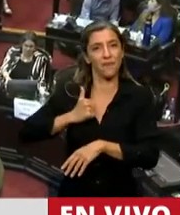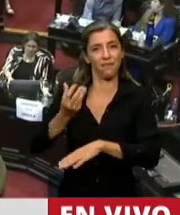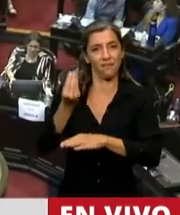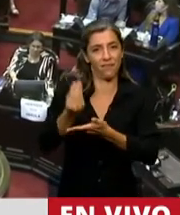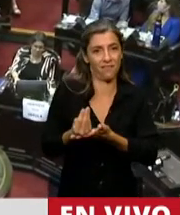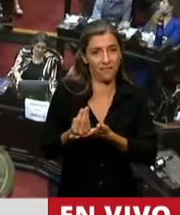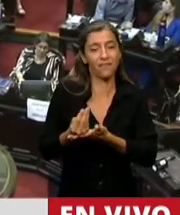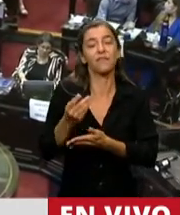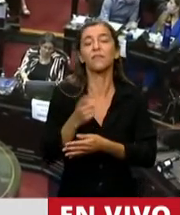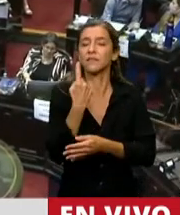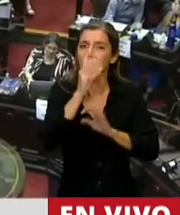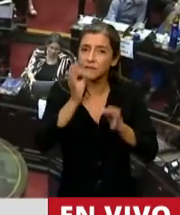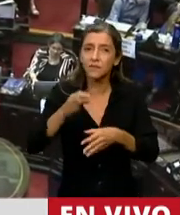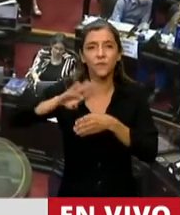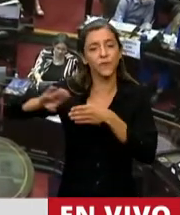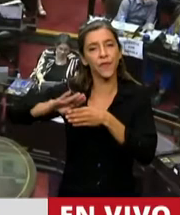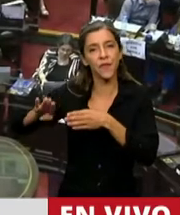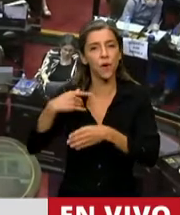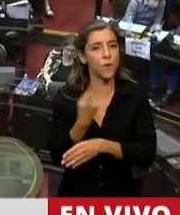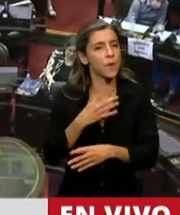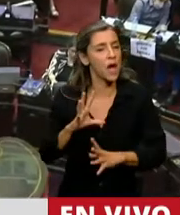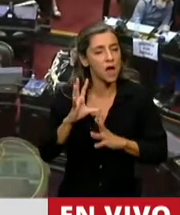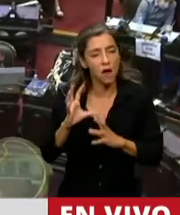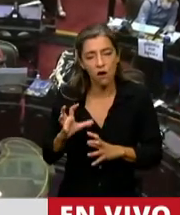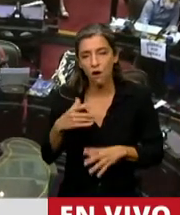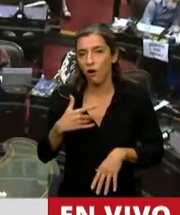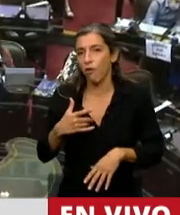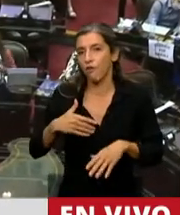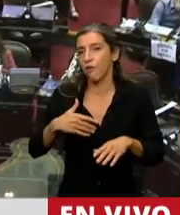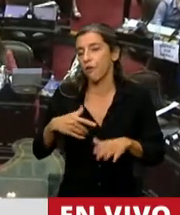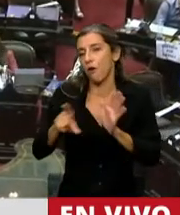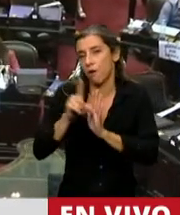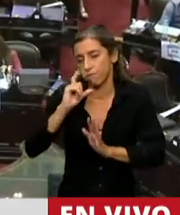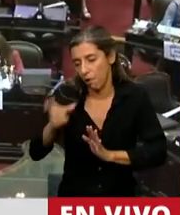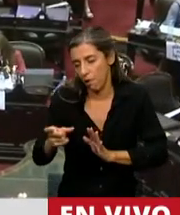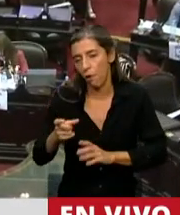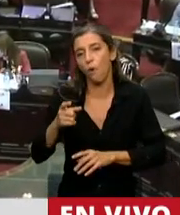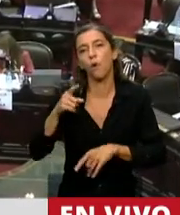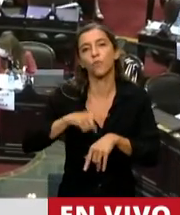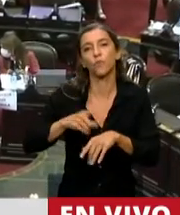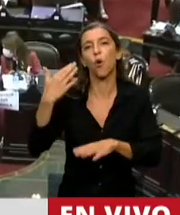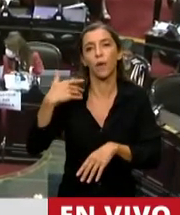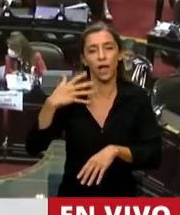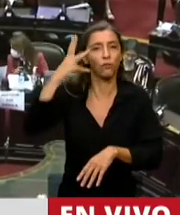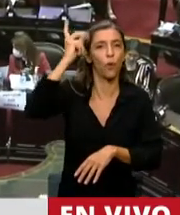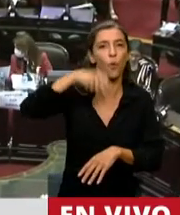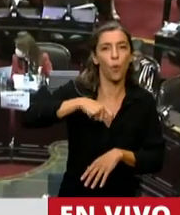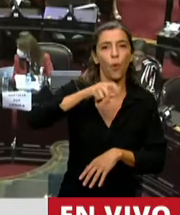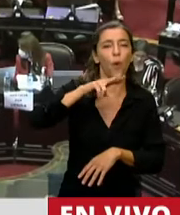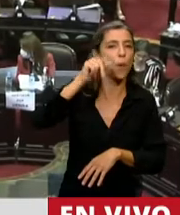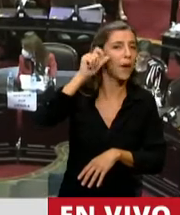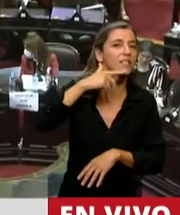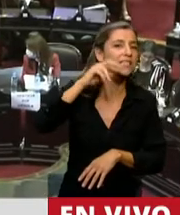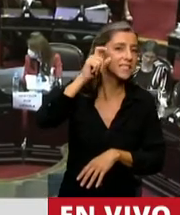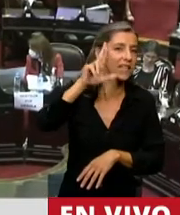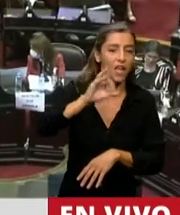deuda odiosa, ilegítima, en gran parte de ello. Hizo mención al fallo del juez Ballestero y